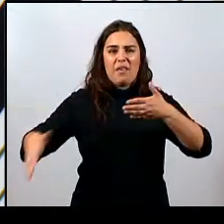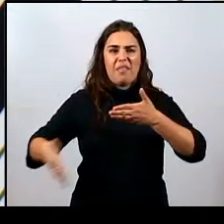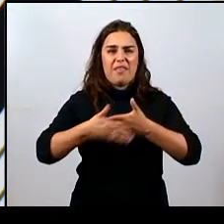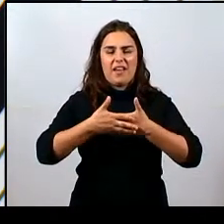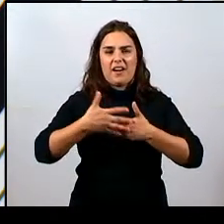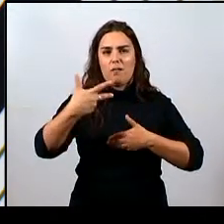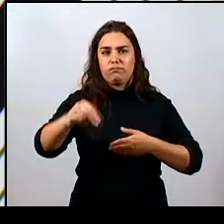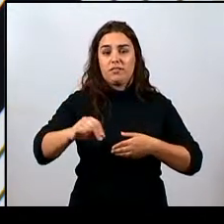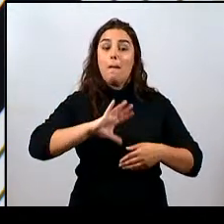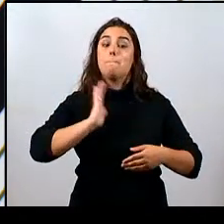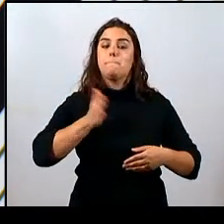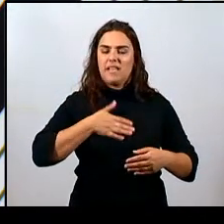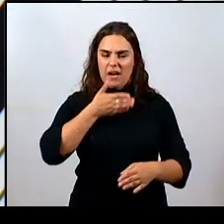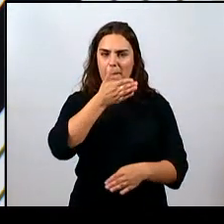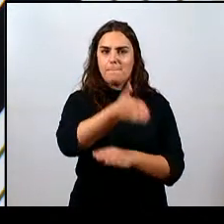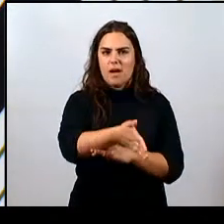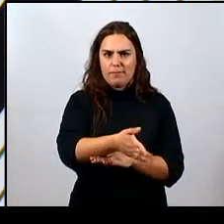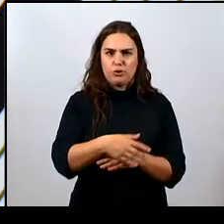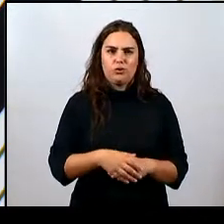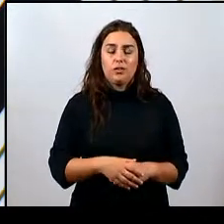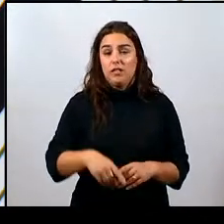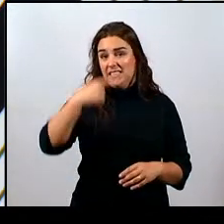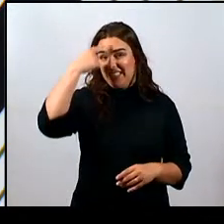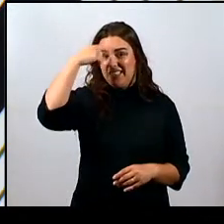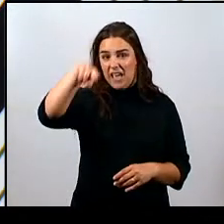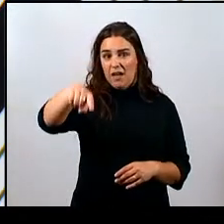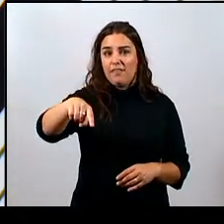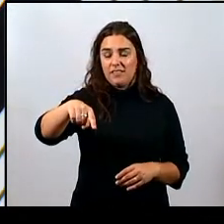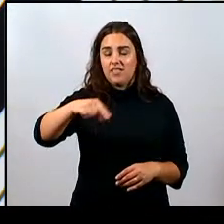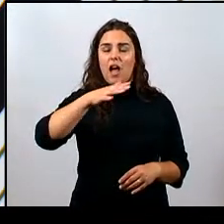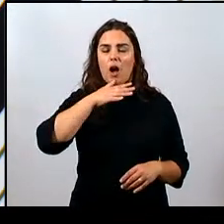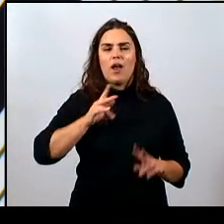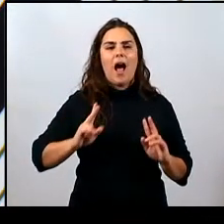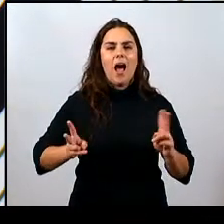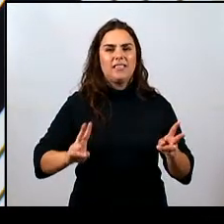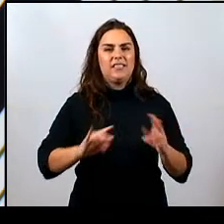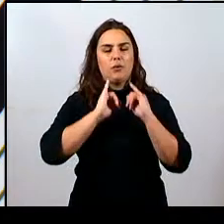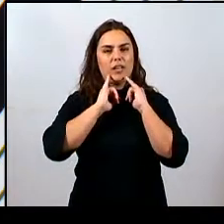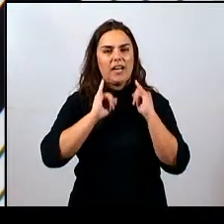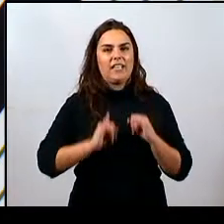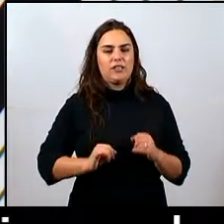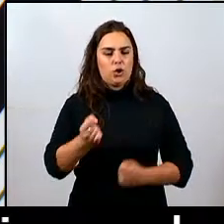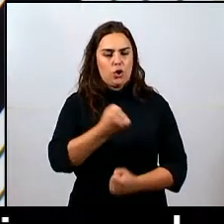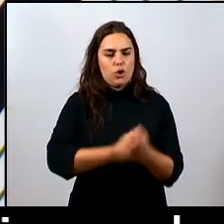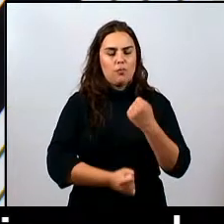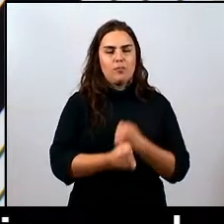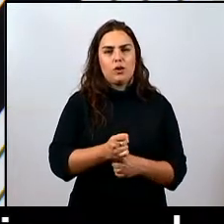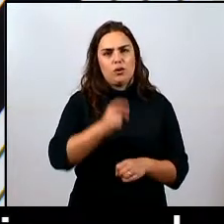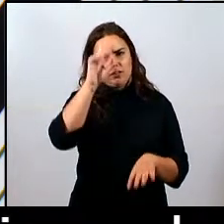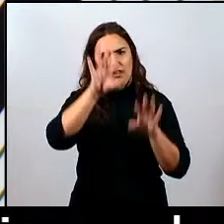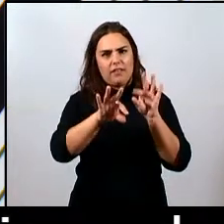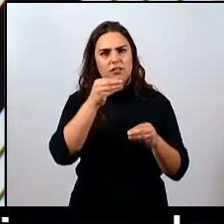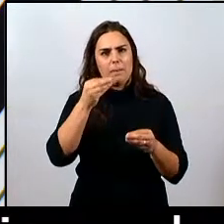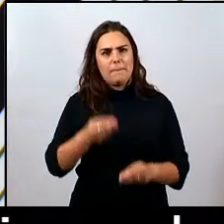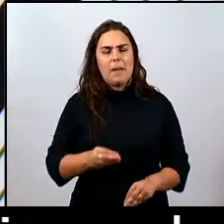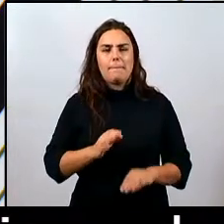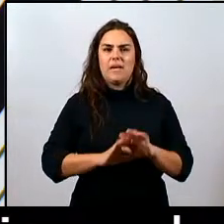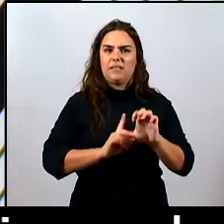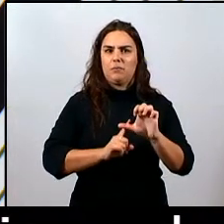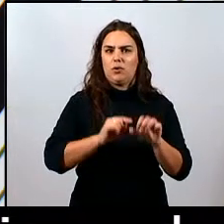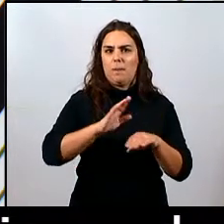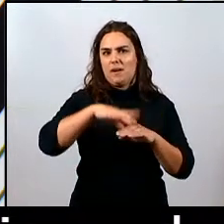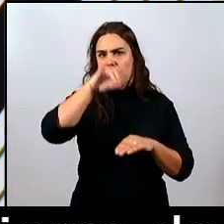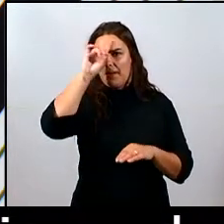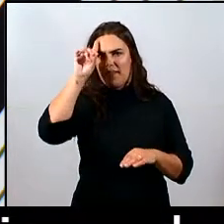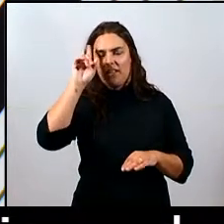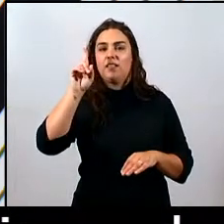Mañana estaremos en ella. Como saben, es un activo energético y económico decisivo para Extremadura, para Madrid, pero también